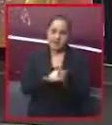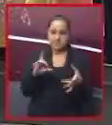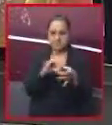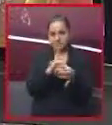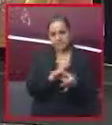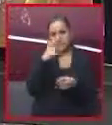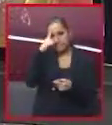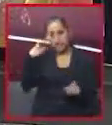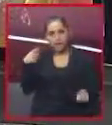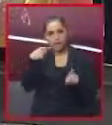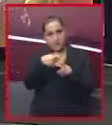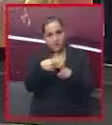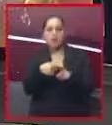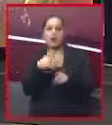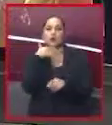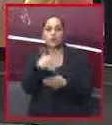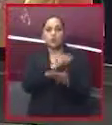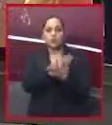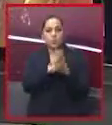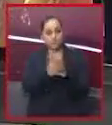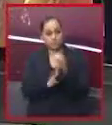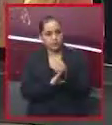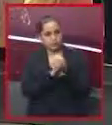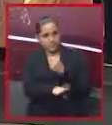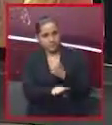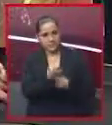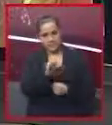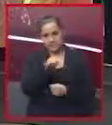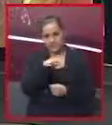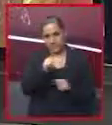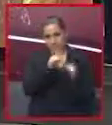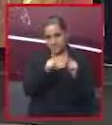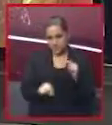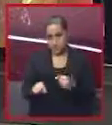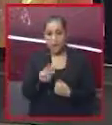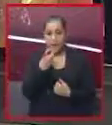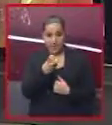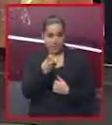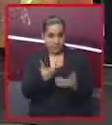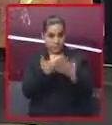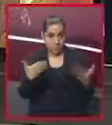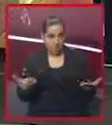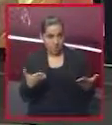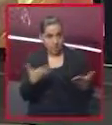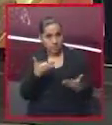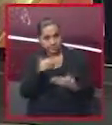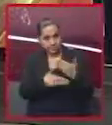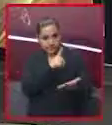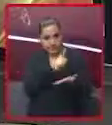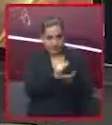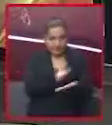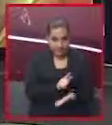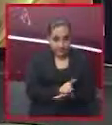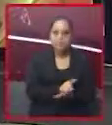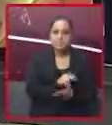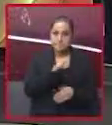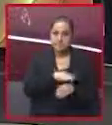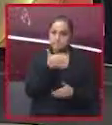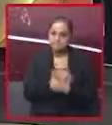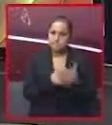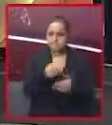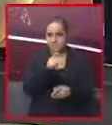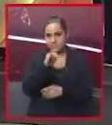secundaria rumbo al Sistema Nacional Anticorrupción. Ya con esta legislación secundaria se va a concretar y empezará a caminar. Mire, Comisiones Unidas